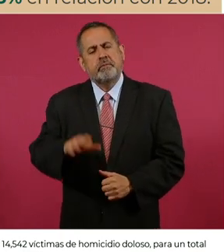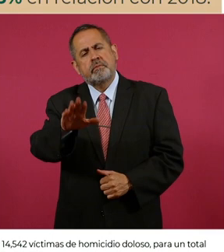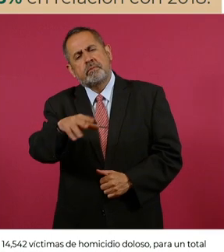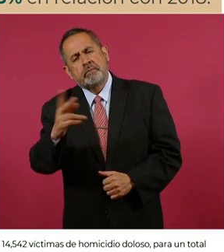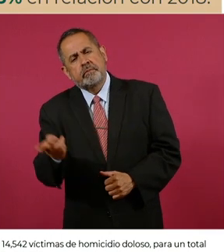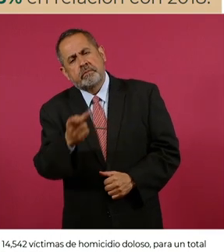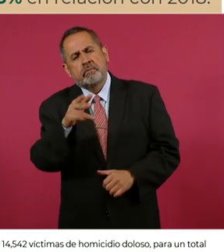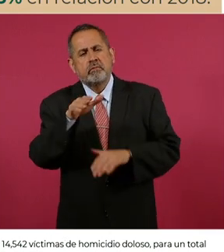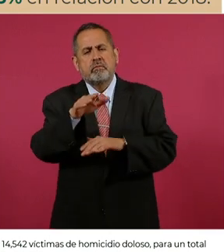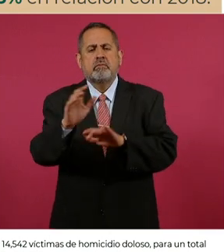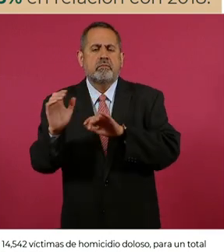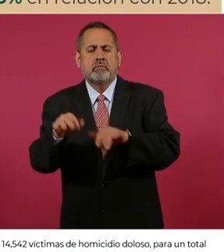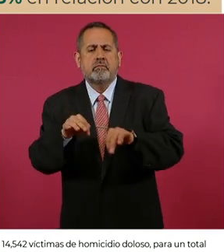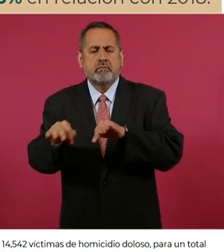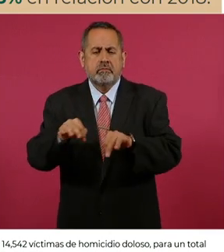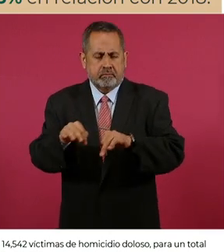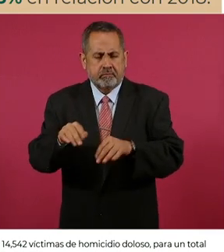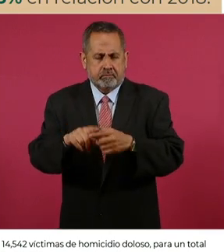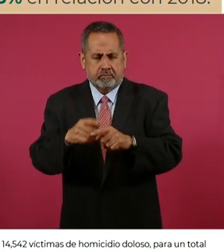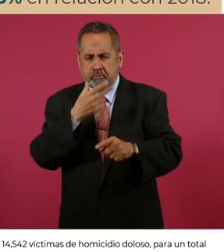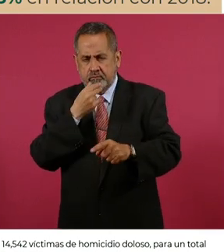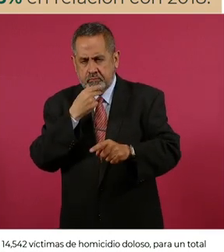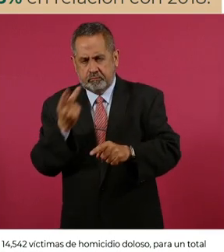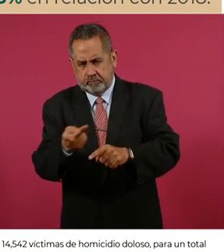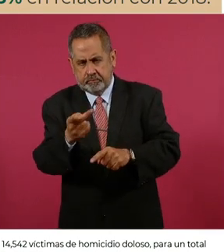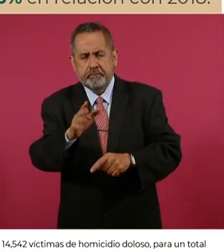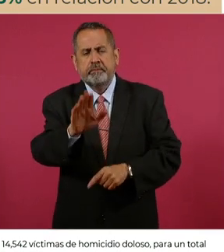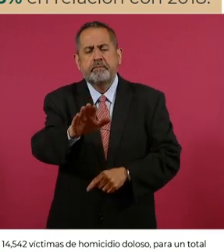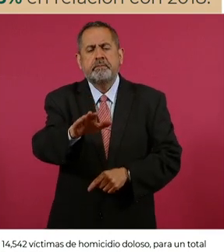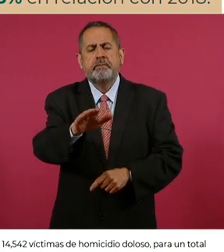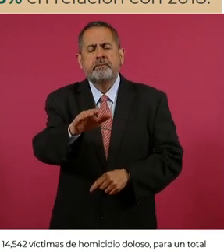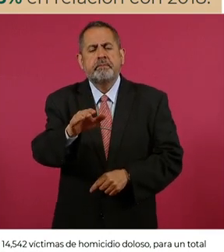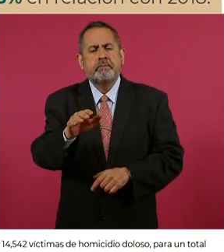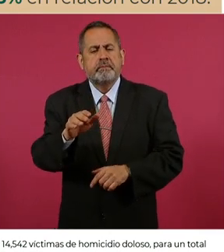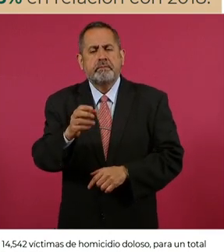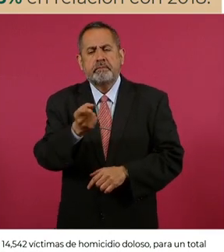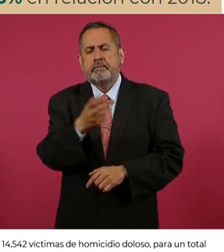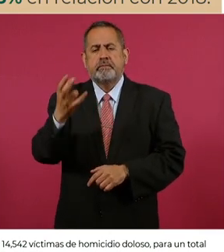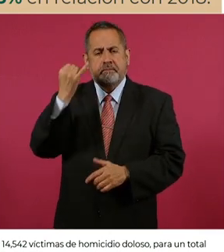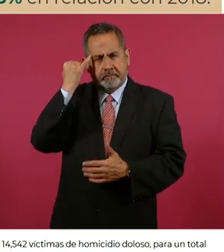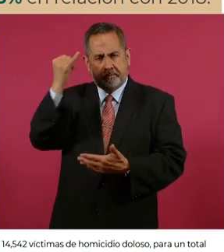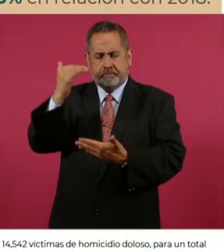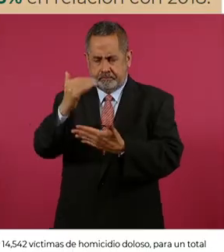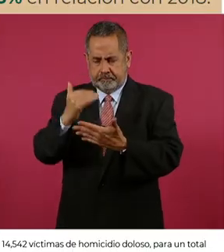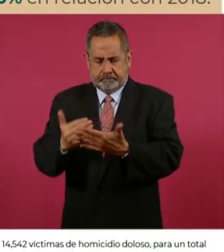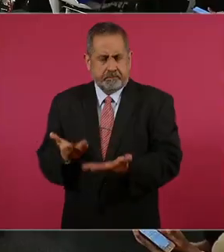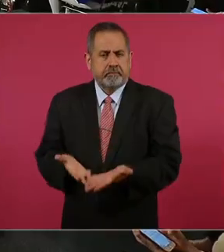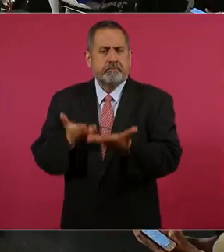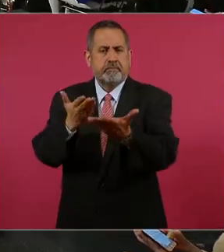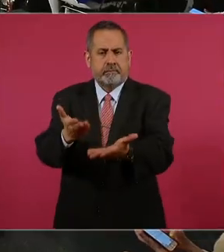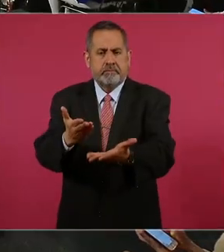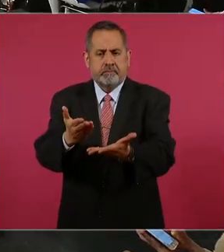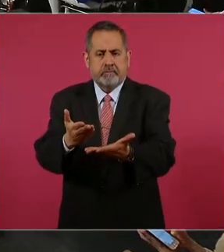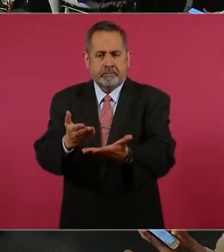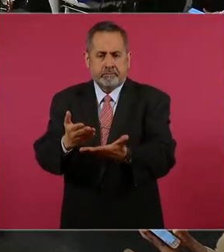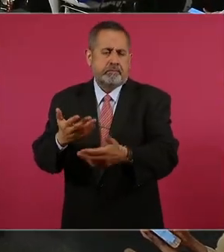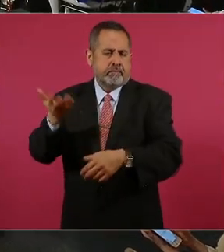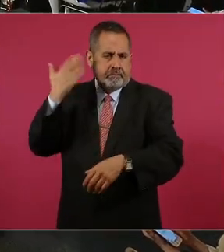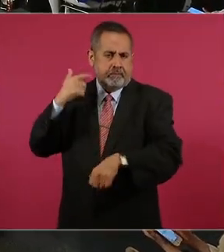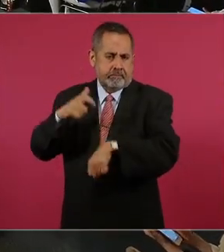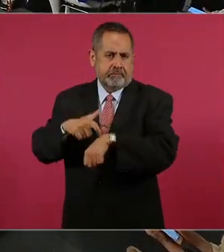laboral hay un dictamen bueno hay un paquete de iniciativas cada una propuestas en su tiempo